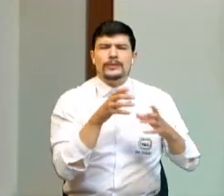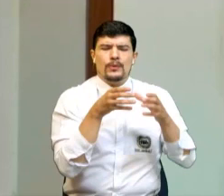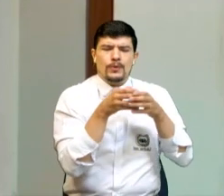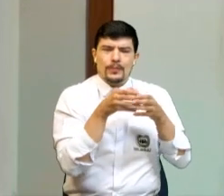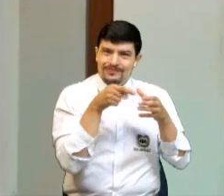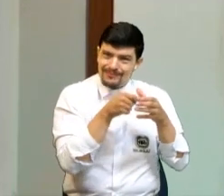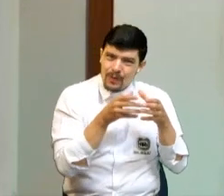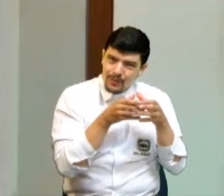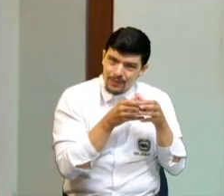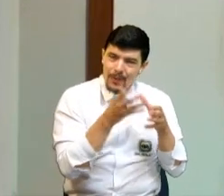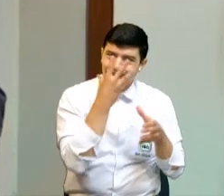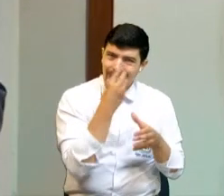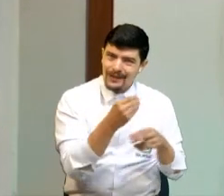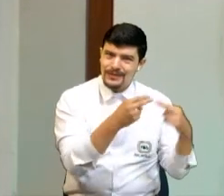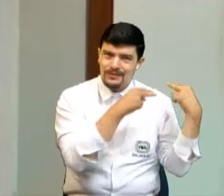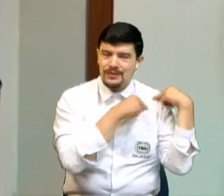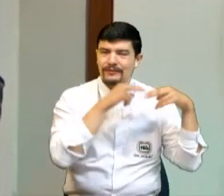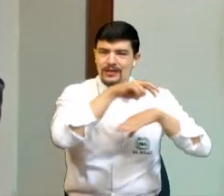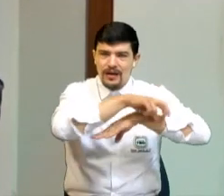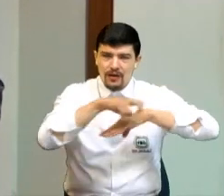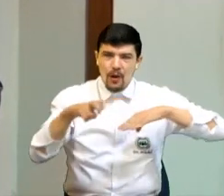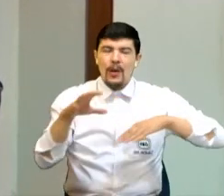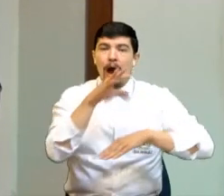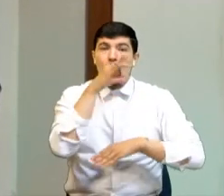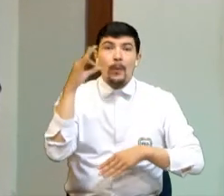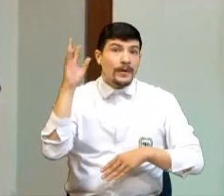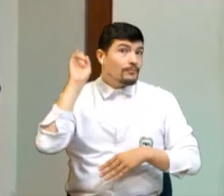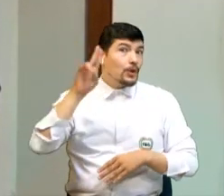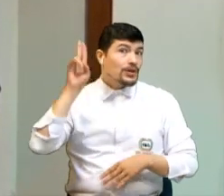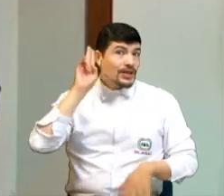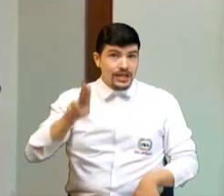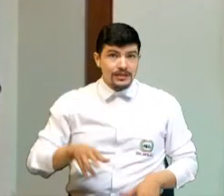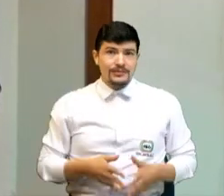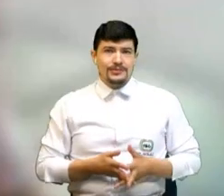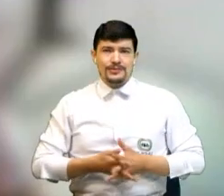dedicada al hurto de hombres en estado de embriaguez